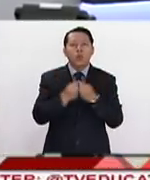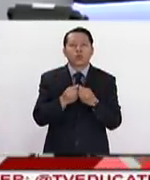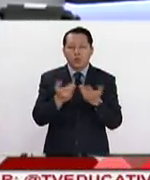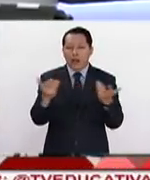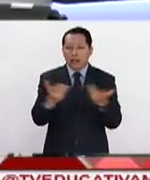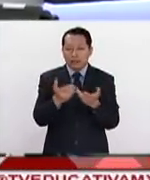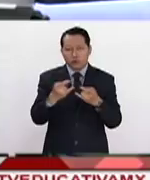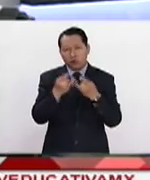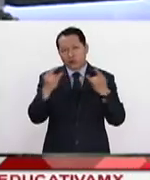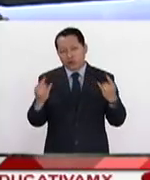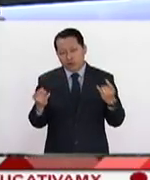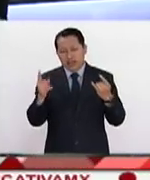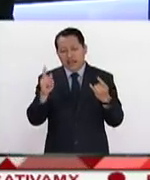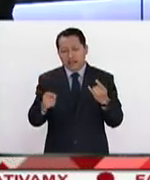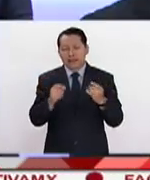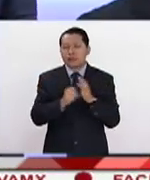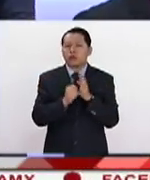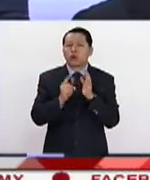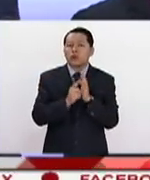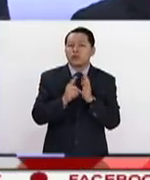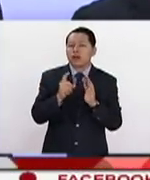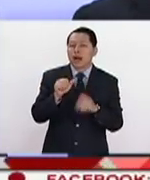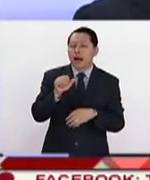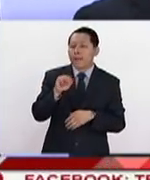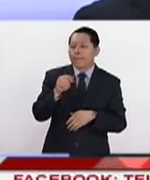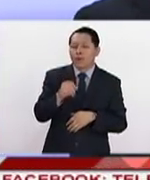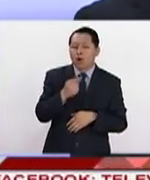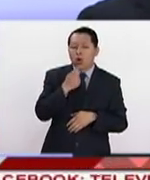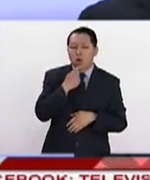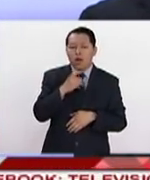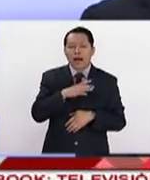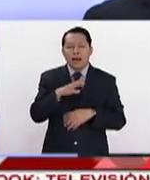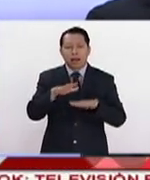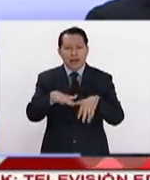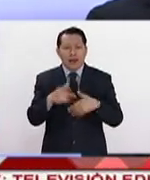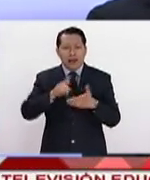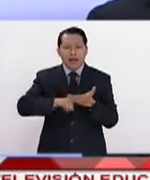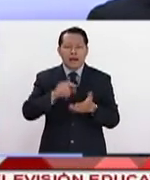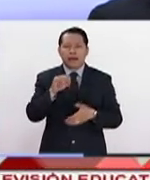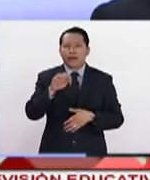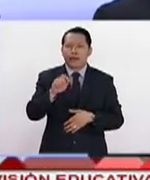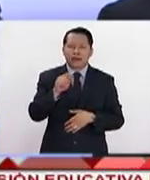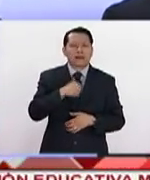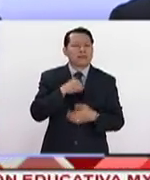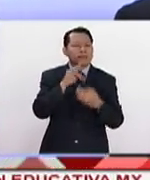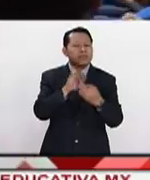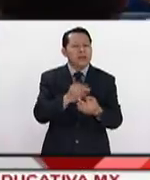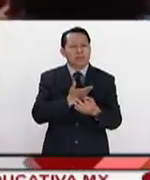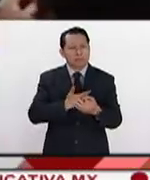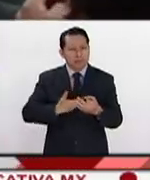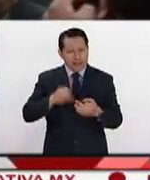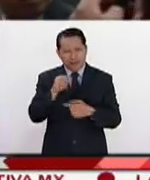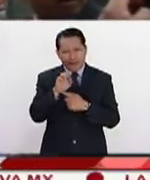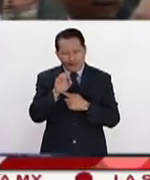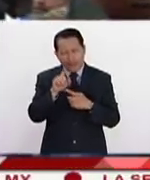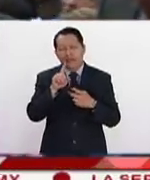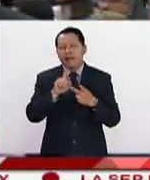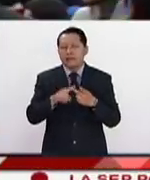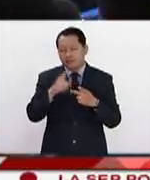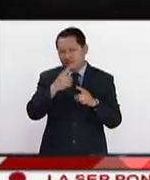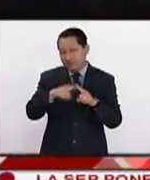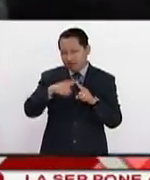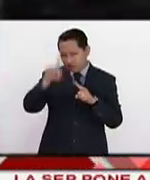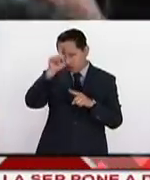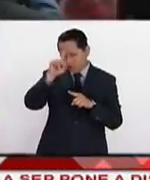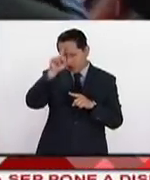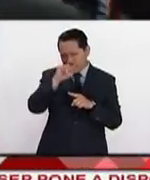Historia. La solicitud de AMLO fue recibida en el auditorio del Instituto Nacional Electoral en presencia del presidente y los consejeros del INE,